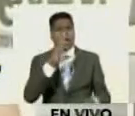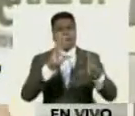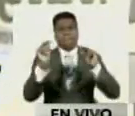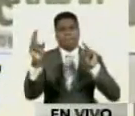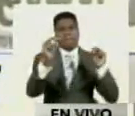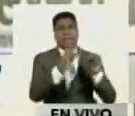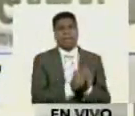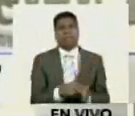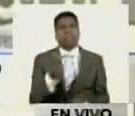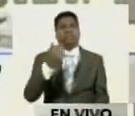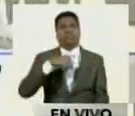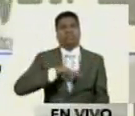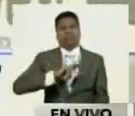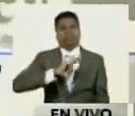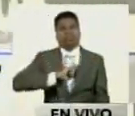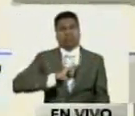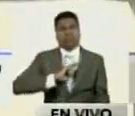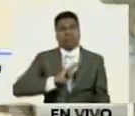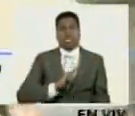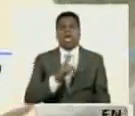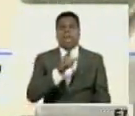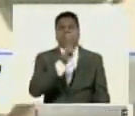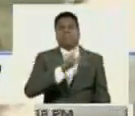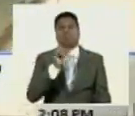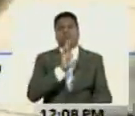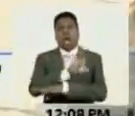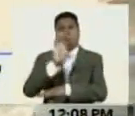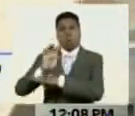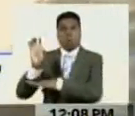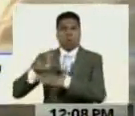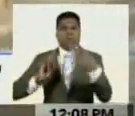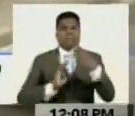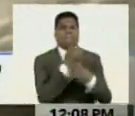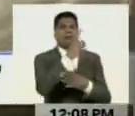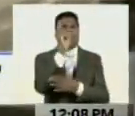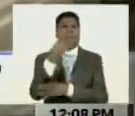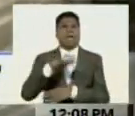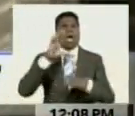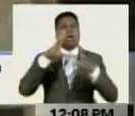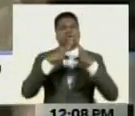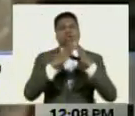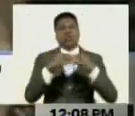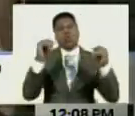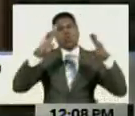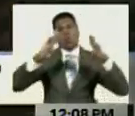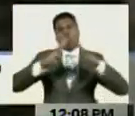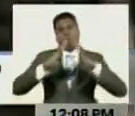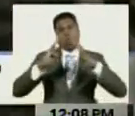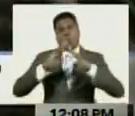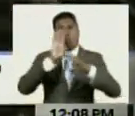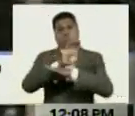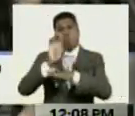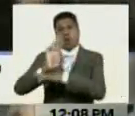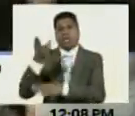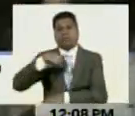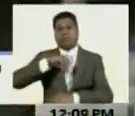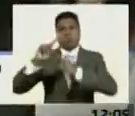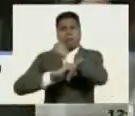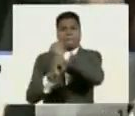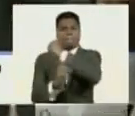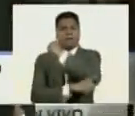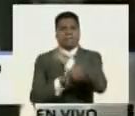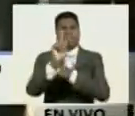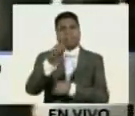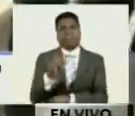Teresa. Soy el Movimiento Ecologista Venezolano y estamos a nivel nacional llevando la conservación de todos nuestros parques, y además de